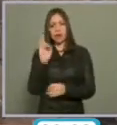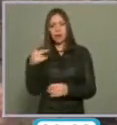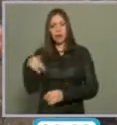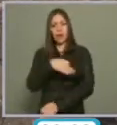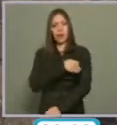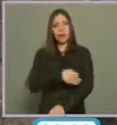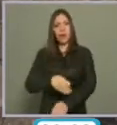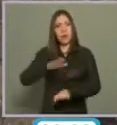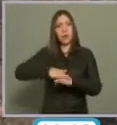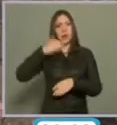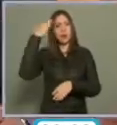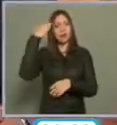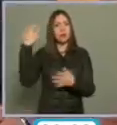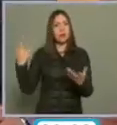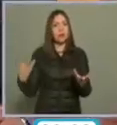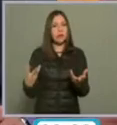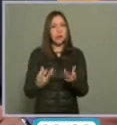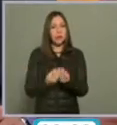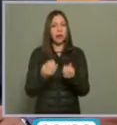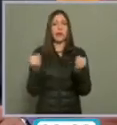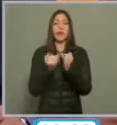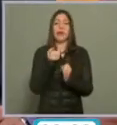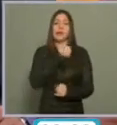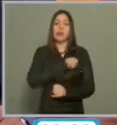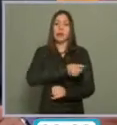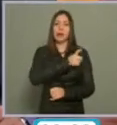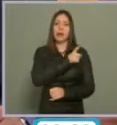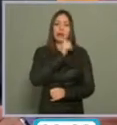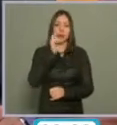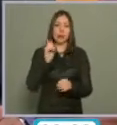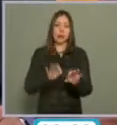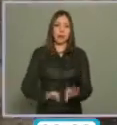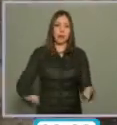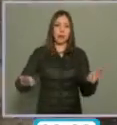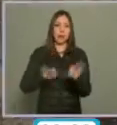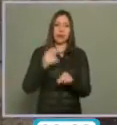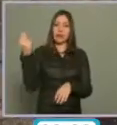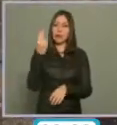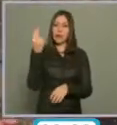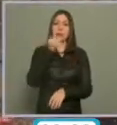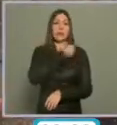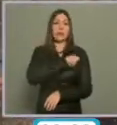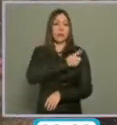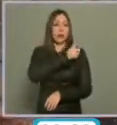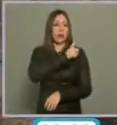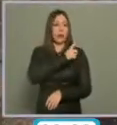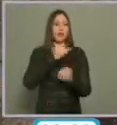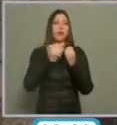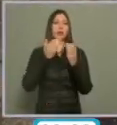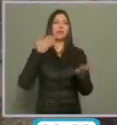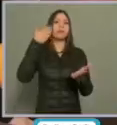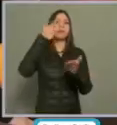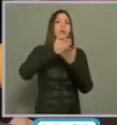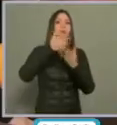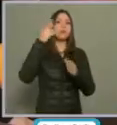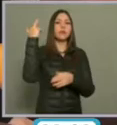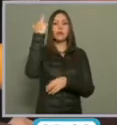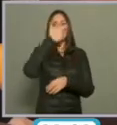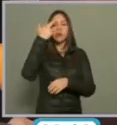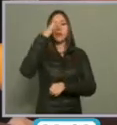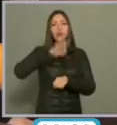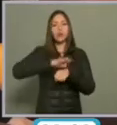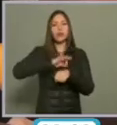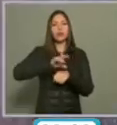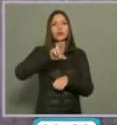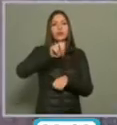familia, qué sé yo. La salud yo creo que también es muy importante y hay que regalarnos salud y visitando al médico periódicamente, ¿no? Y sobre todo